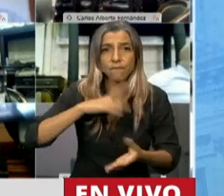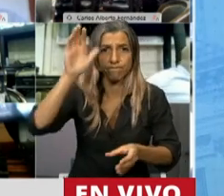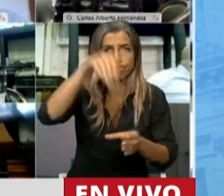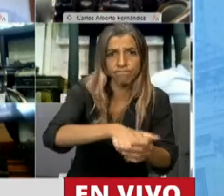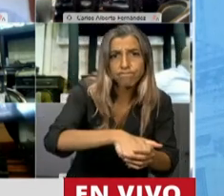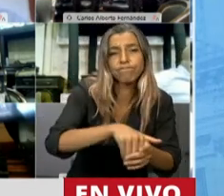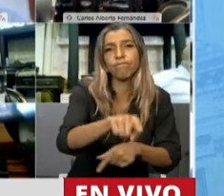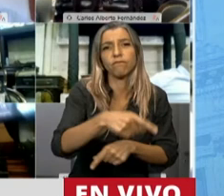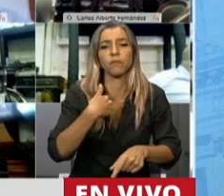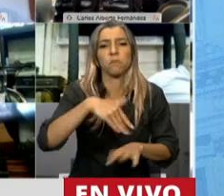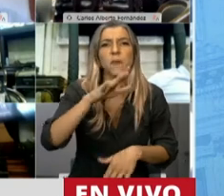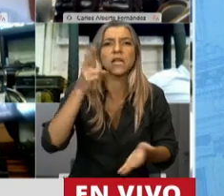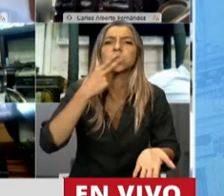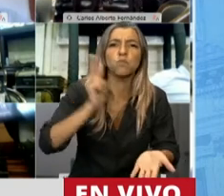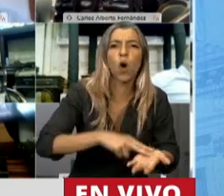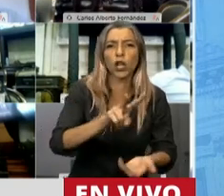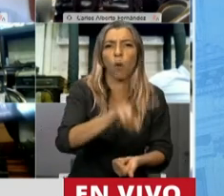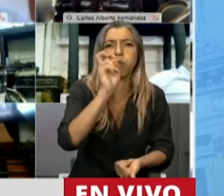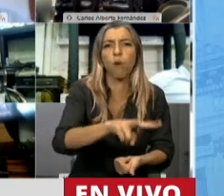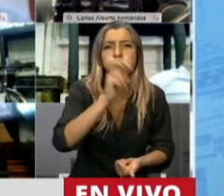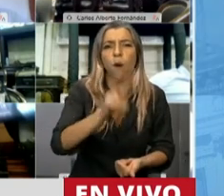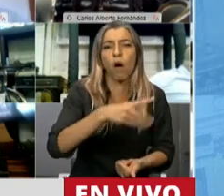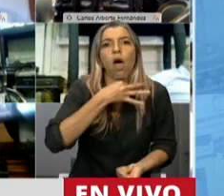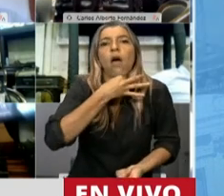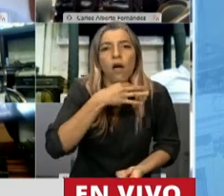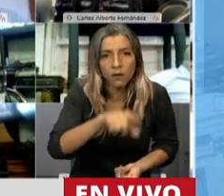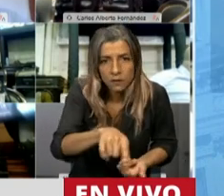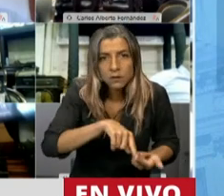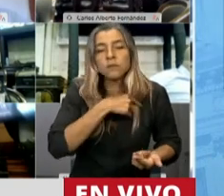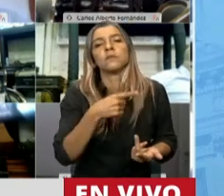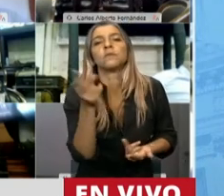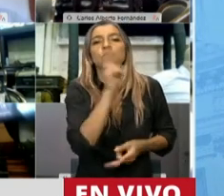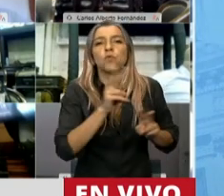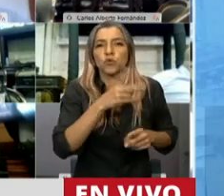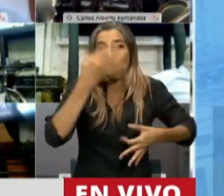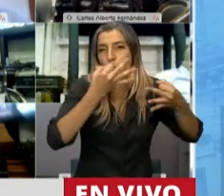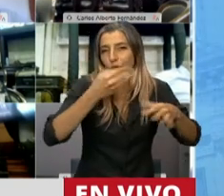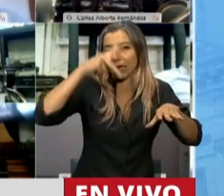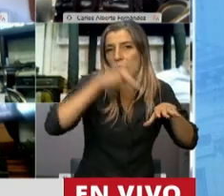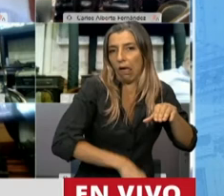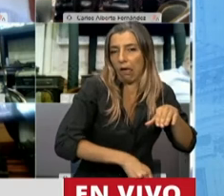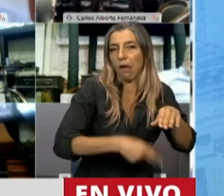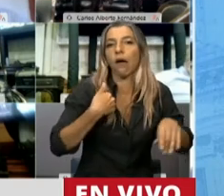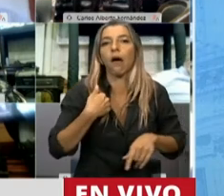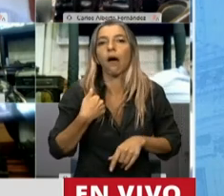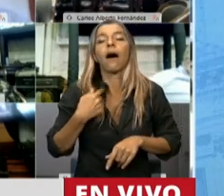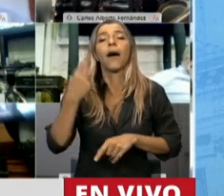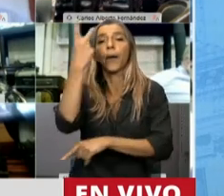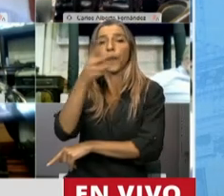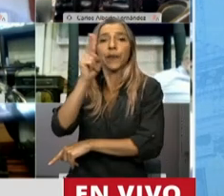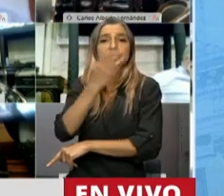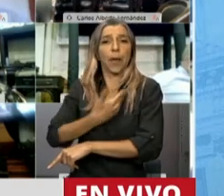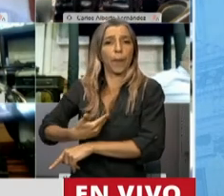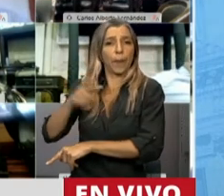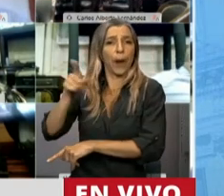a las empresas con más impuestos, intentar cooptar la justicia, buscar la impunidad de la